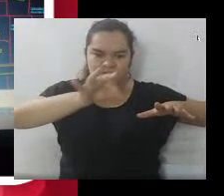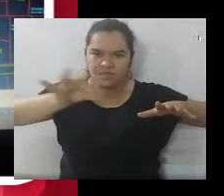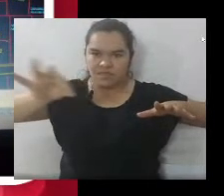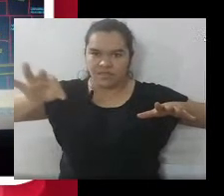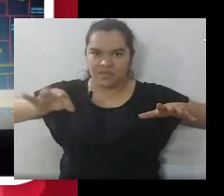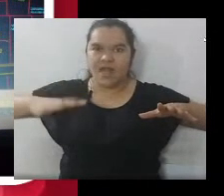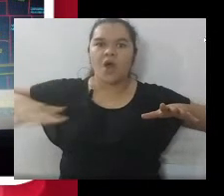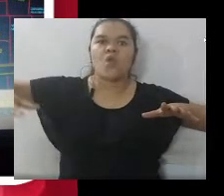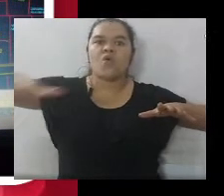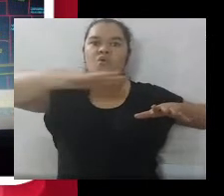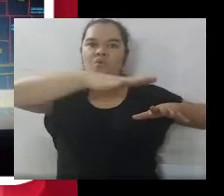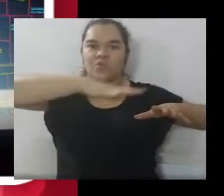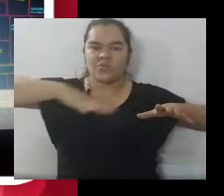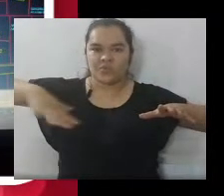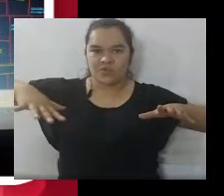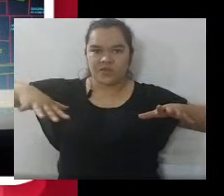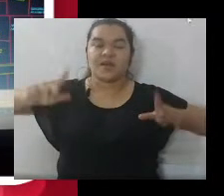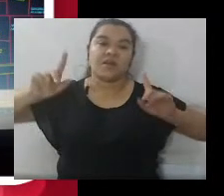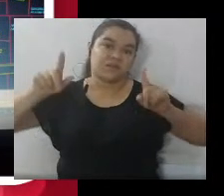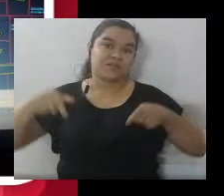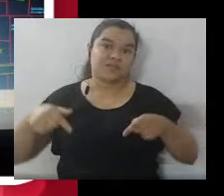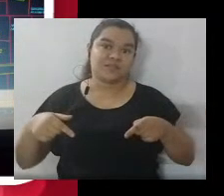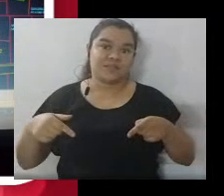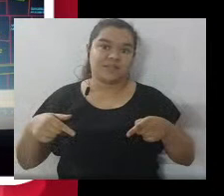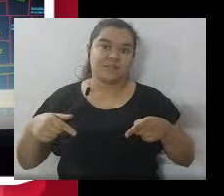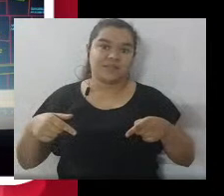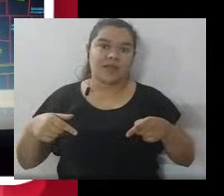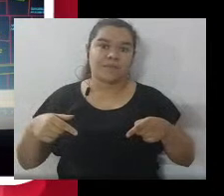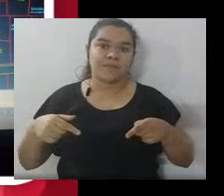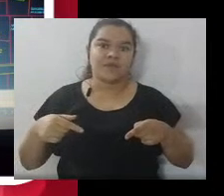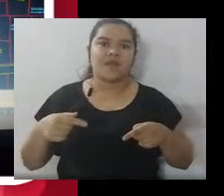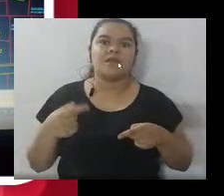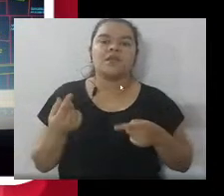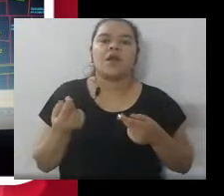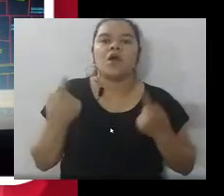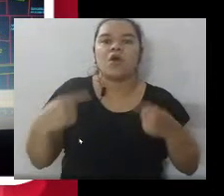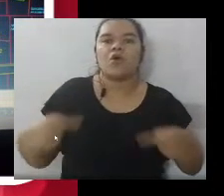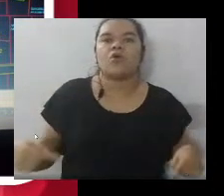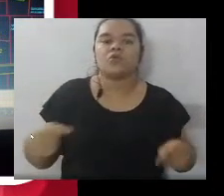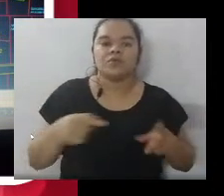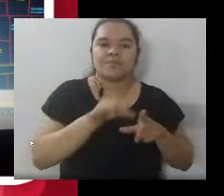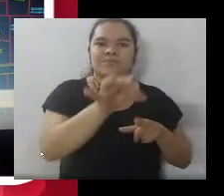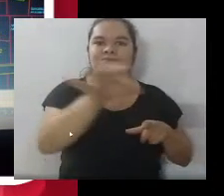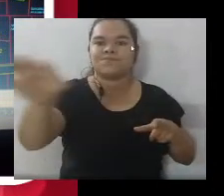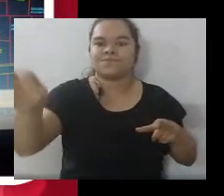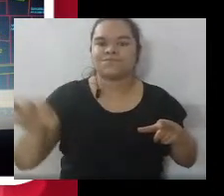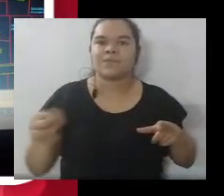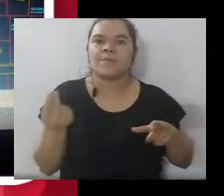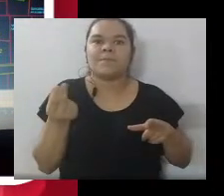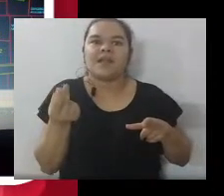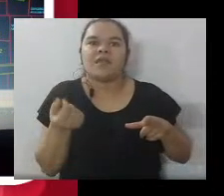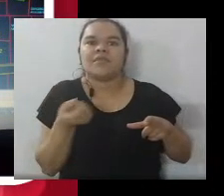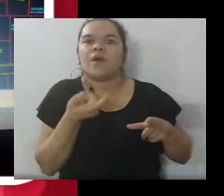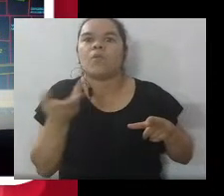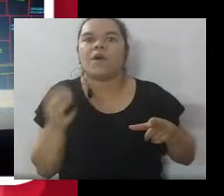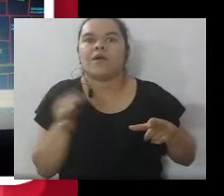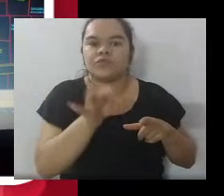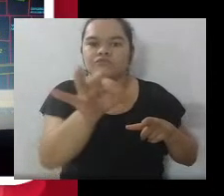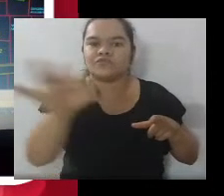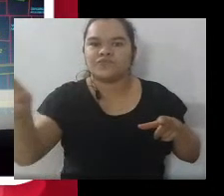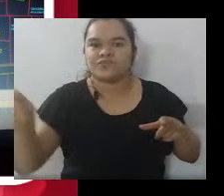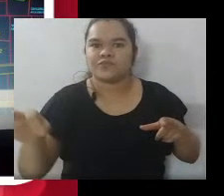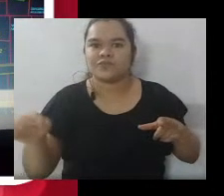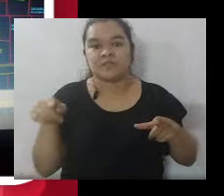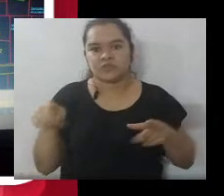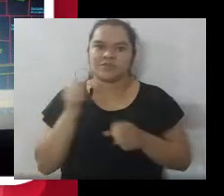lo que más nosotros le conocemos, es la mensura y el catastro. O sea, esas actividades son